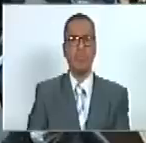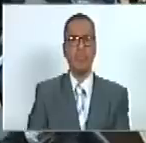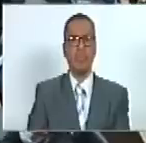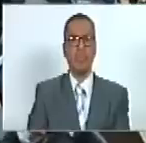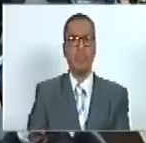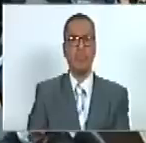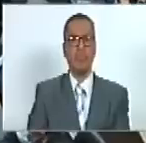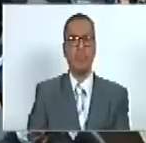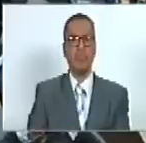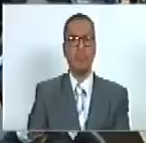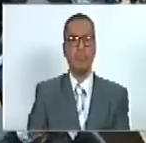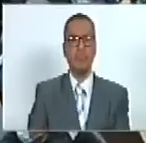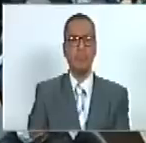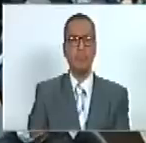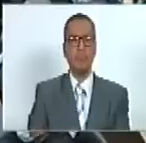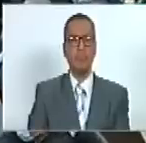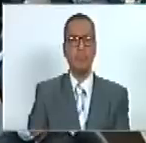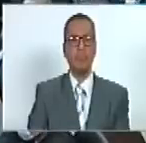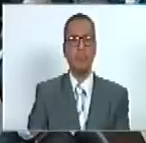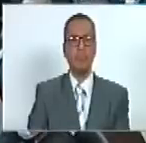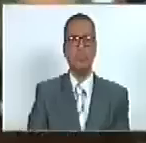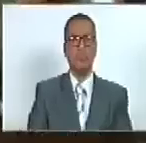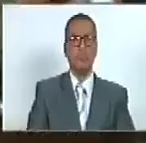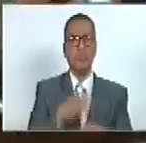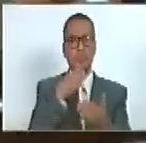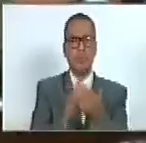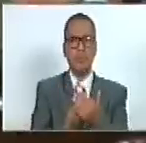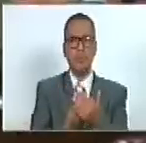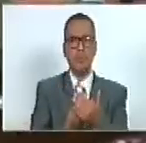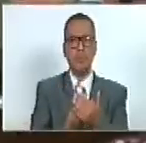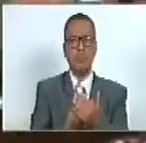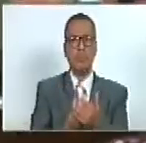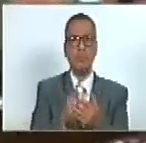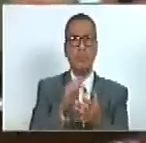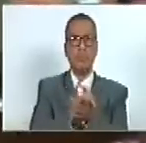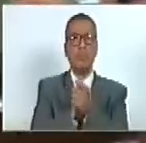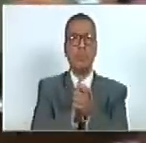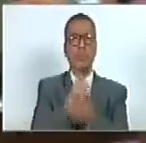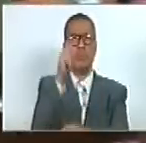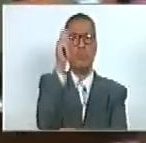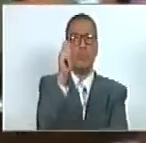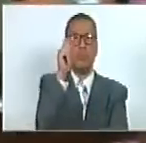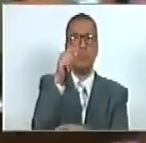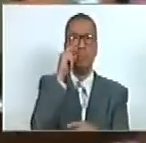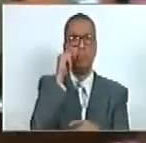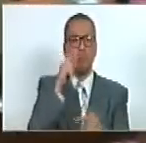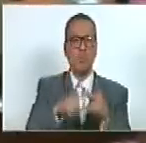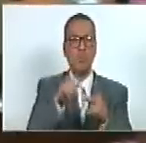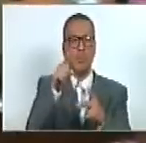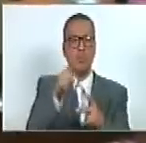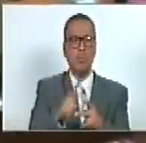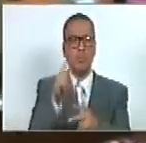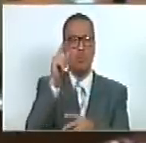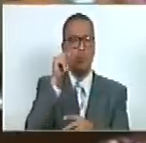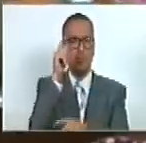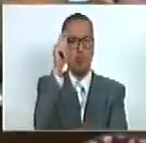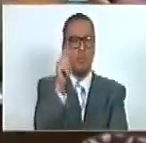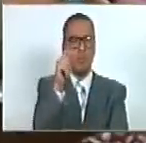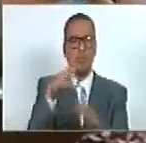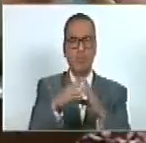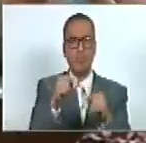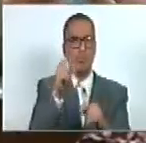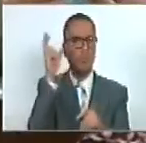Gracias, señor presidente, distinguida junta directiva, colegas, diputados, diputadas y a nuestro pueblo que nos